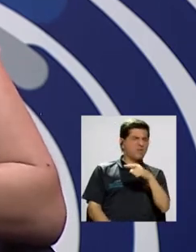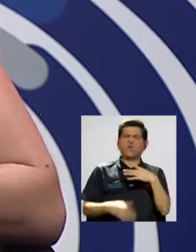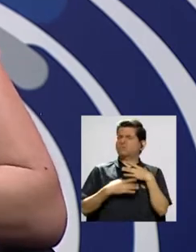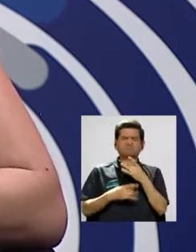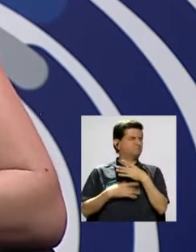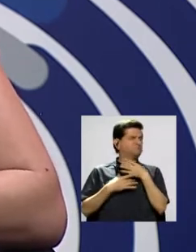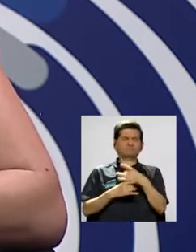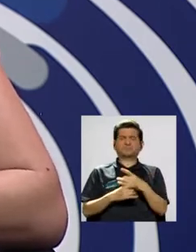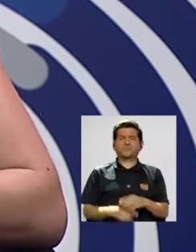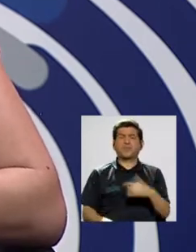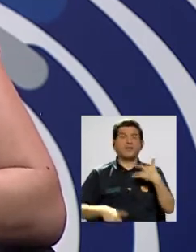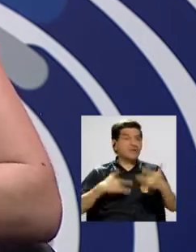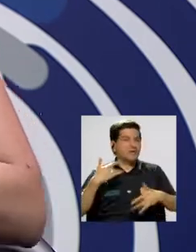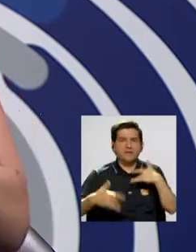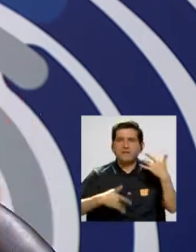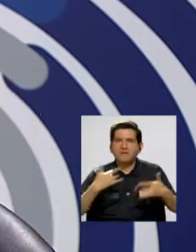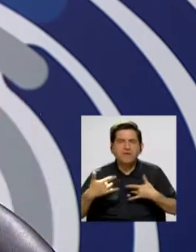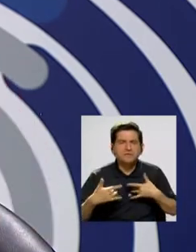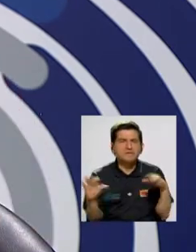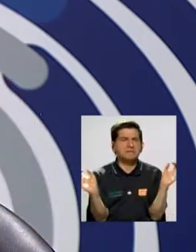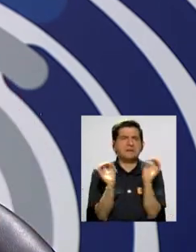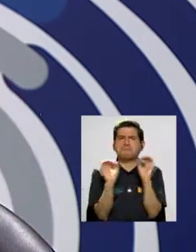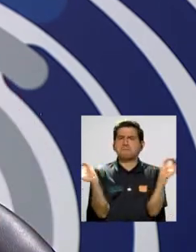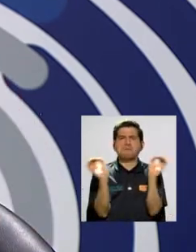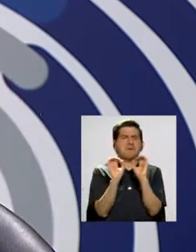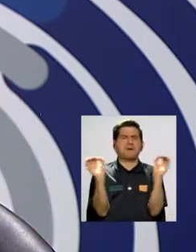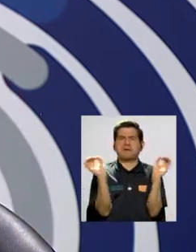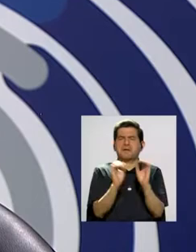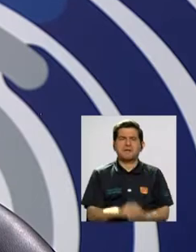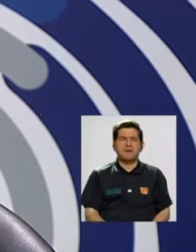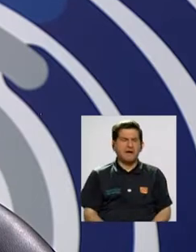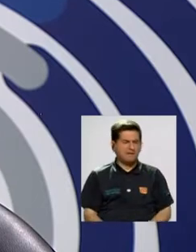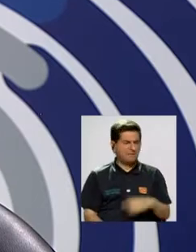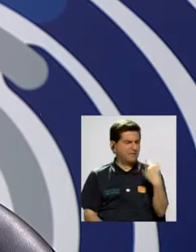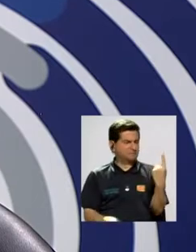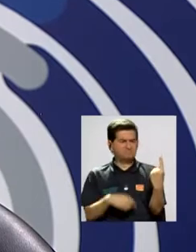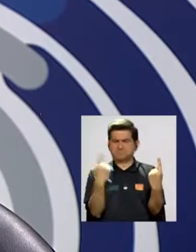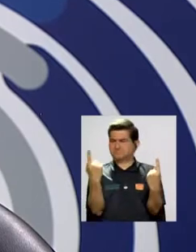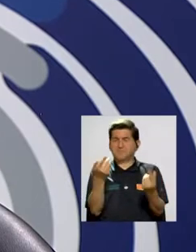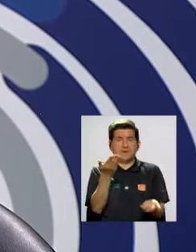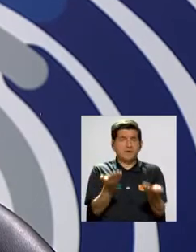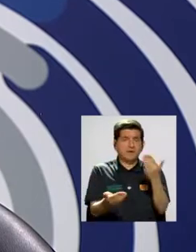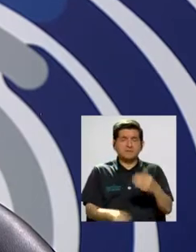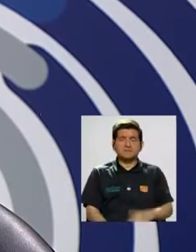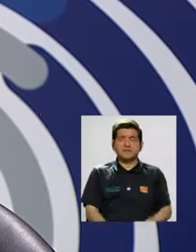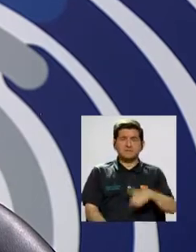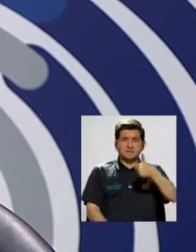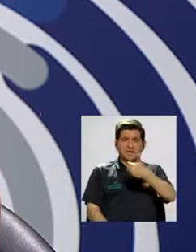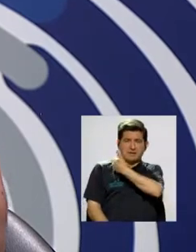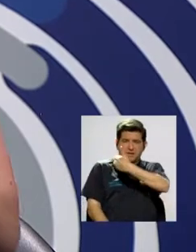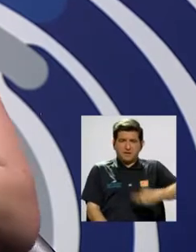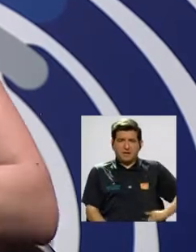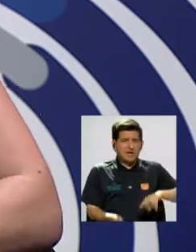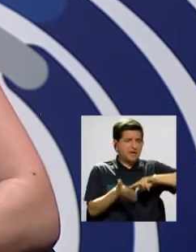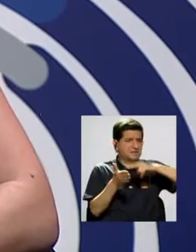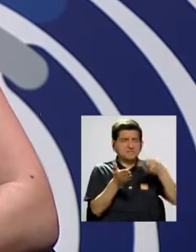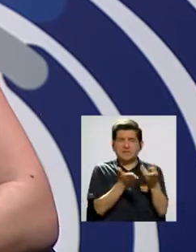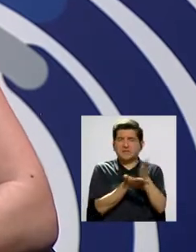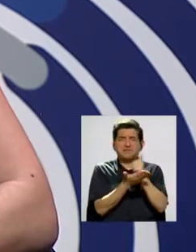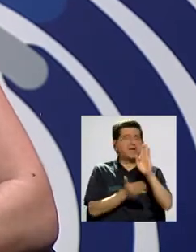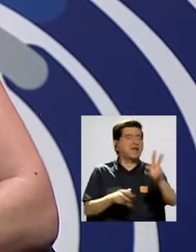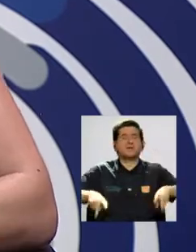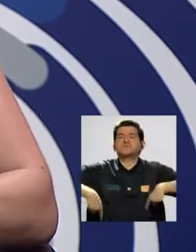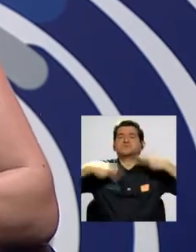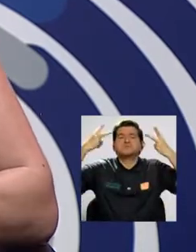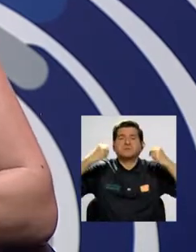interesa, porque no sienten que bajo ninguna circunstancia, ninguno de los que hoy puede ser electo presidente va a significar algo para sus